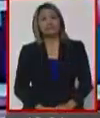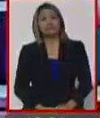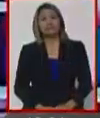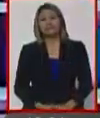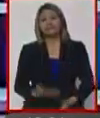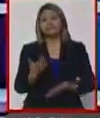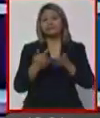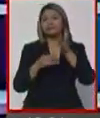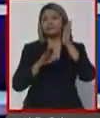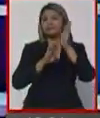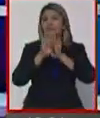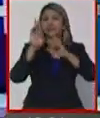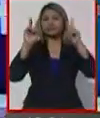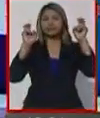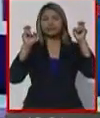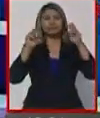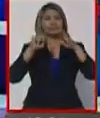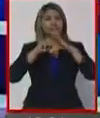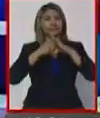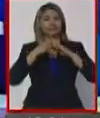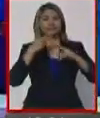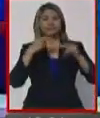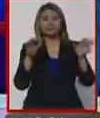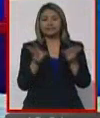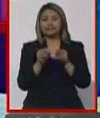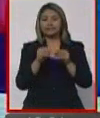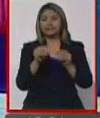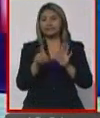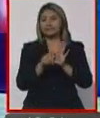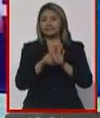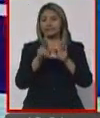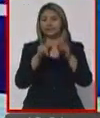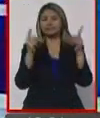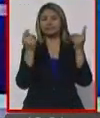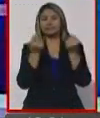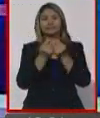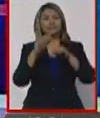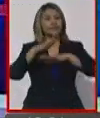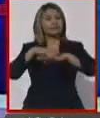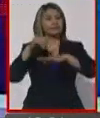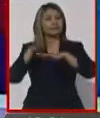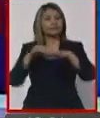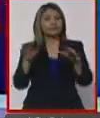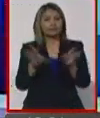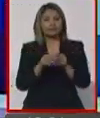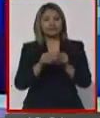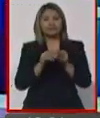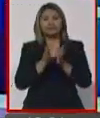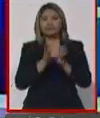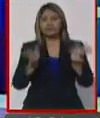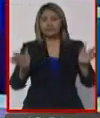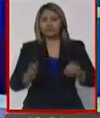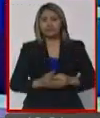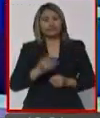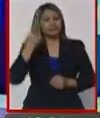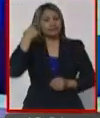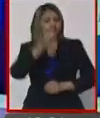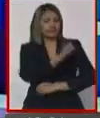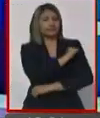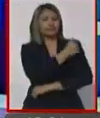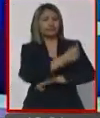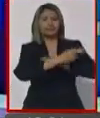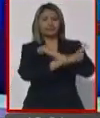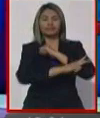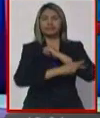Y vamos a ir con el desarrollo del tema que iniciamos el noticiero porque la Asamblea Legislativa Departamental convocó a una audiencia pública para que las